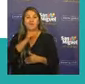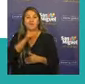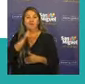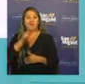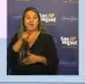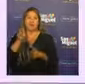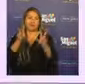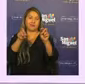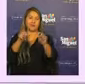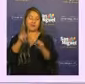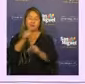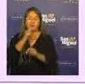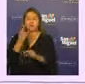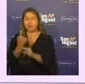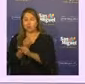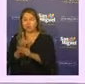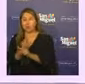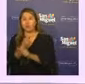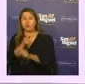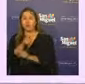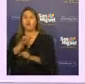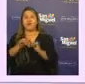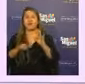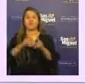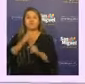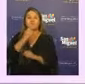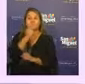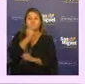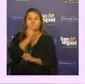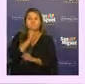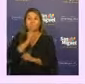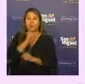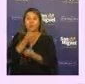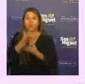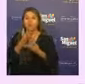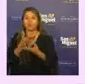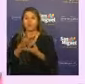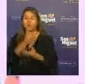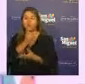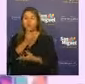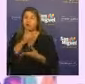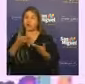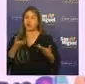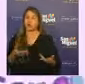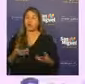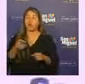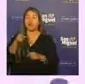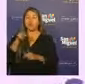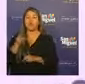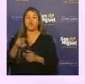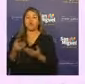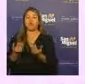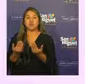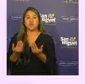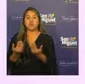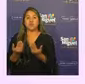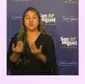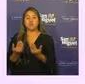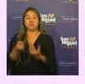discutido, no se conversa, que es como medio tabú, pero es una necesidad. Y desde ahí es que nos atrevimos a